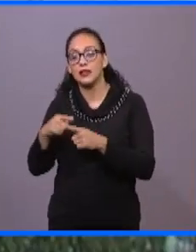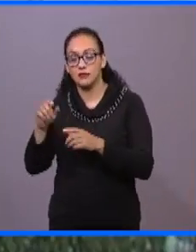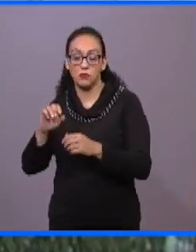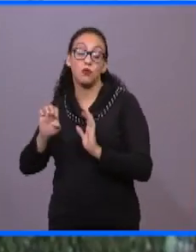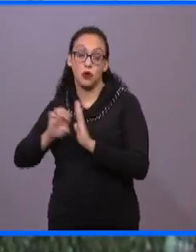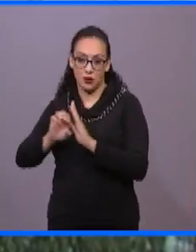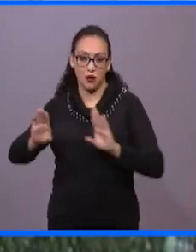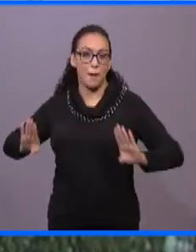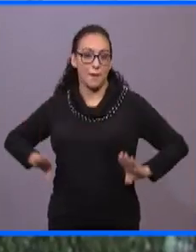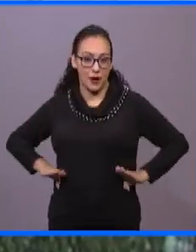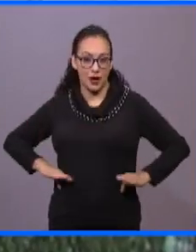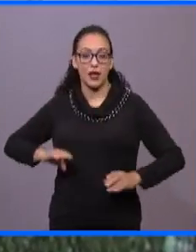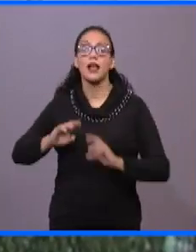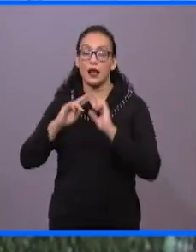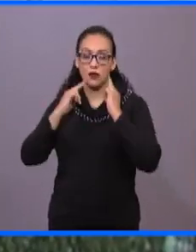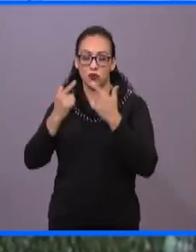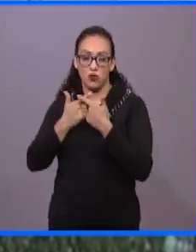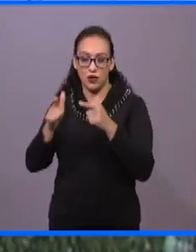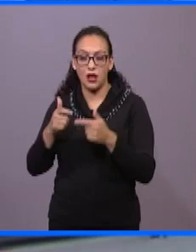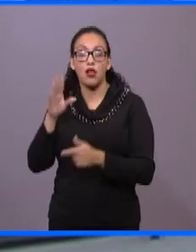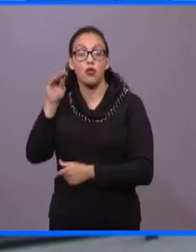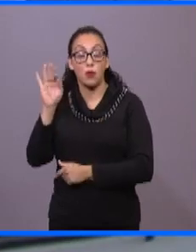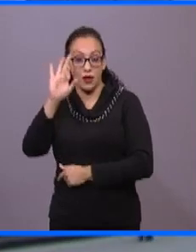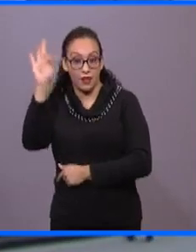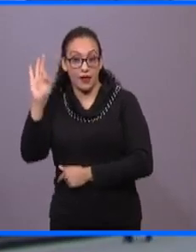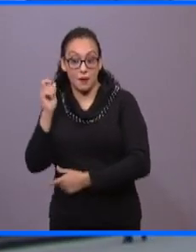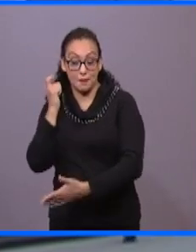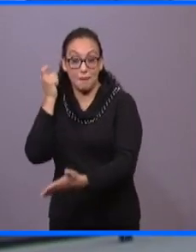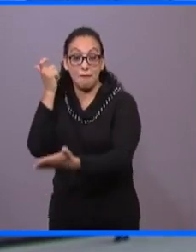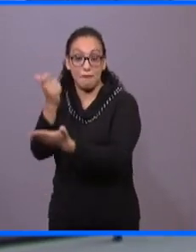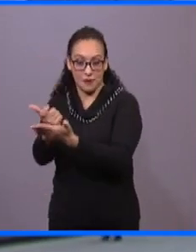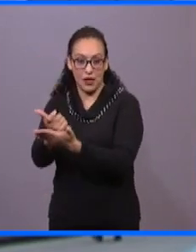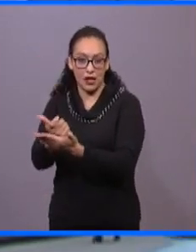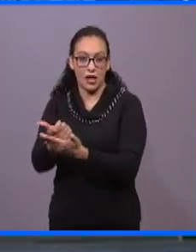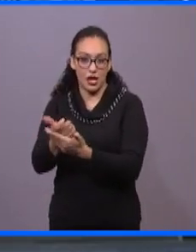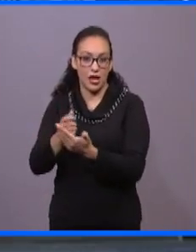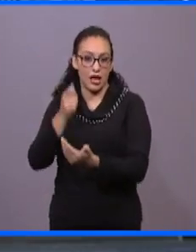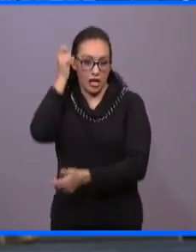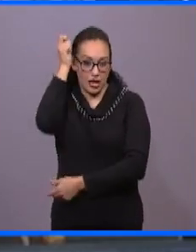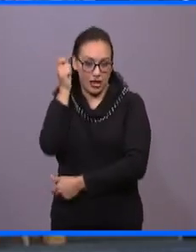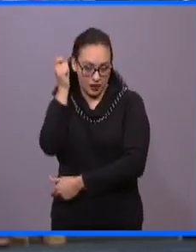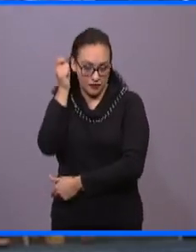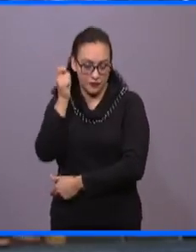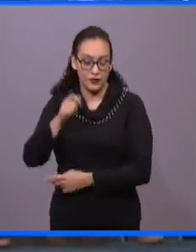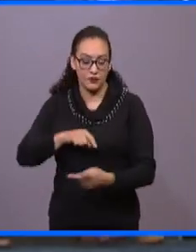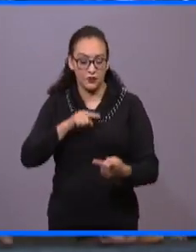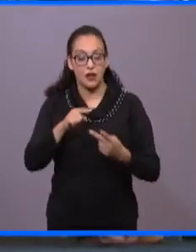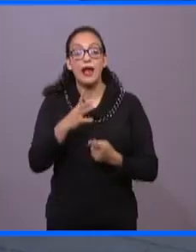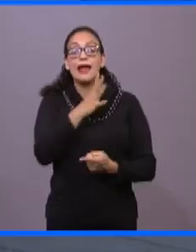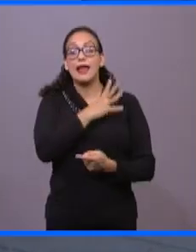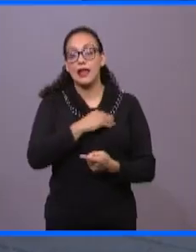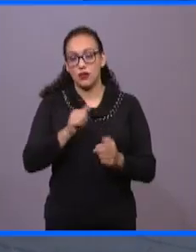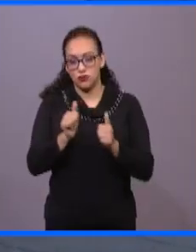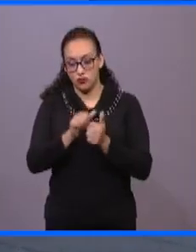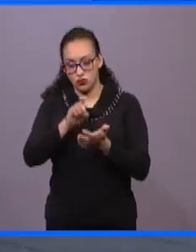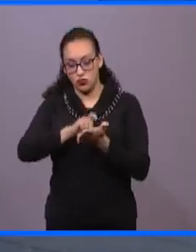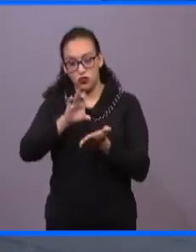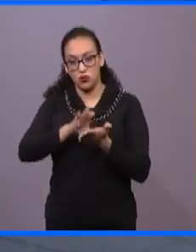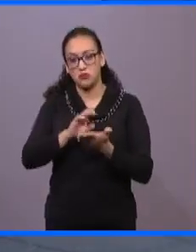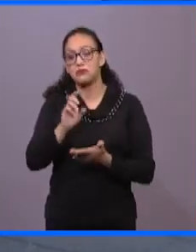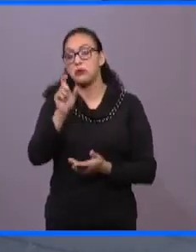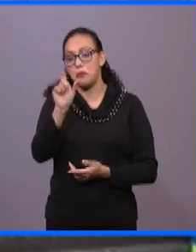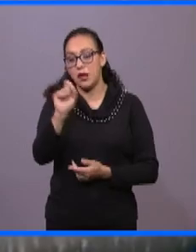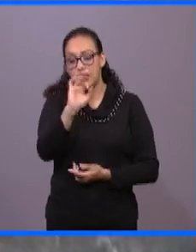concubina recibirá 90% de la pensión que recibía el trabajador fallecido, mientras que hijos con discapacidad solo